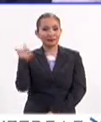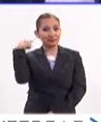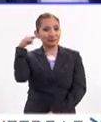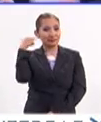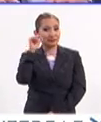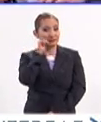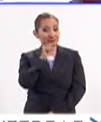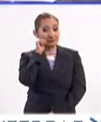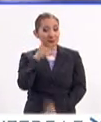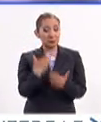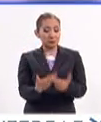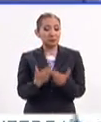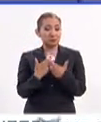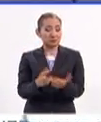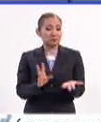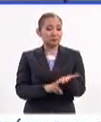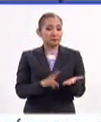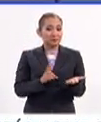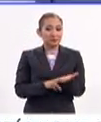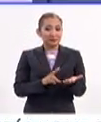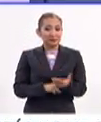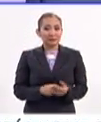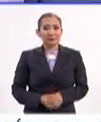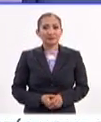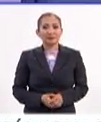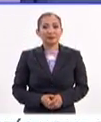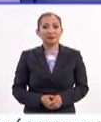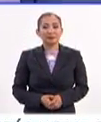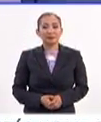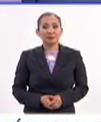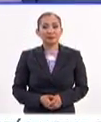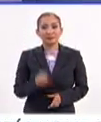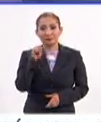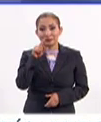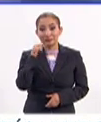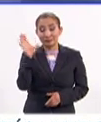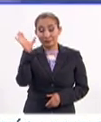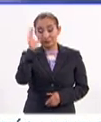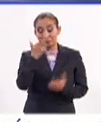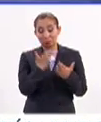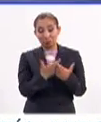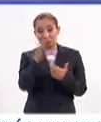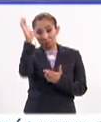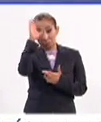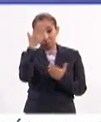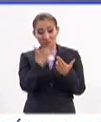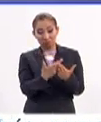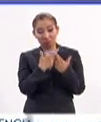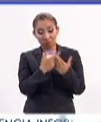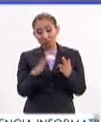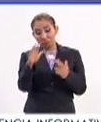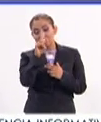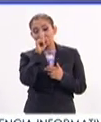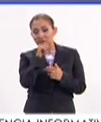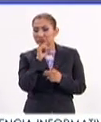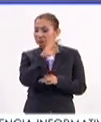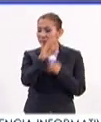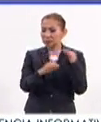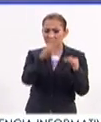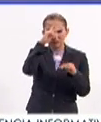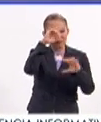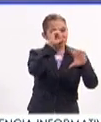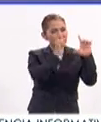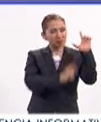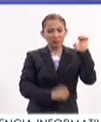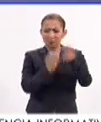Guadalajara, siempre con joyas. Así es, una cultura muy rica, no solamente en Jalisco, sino en todos los